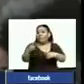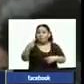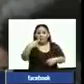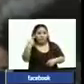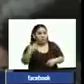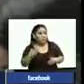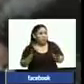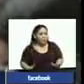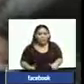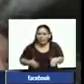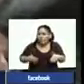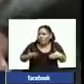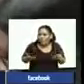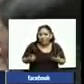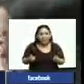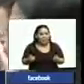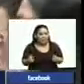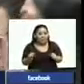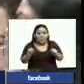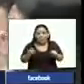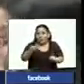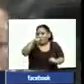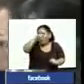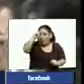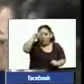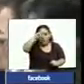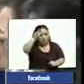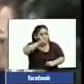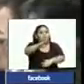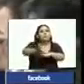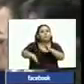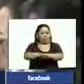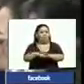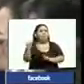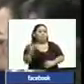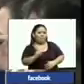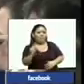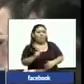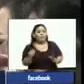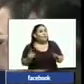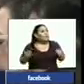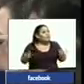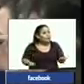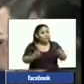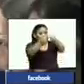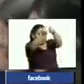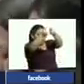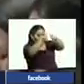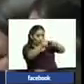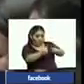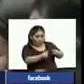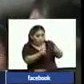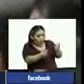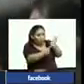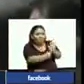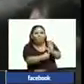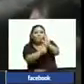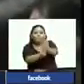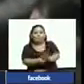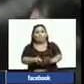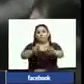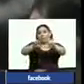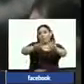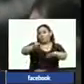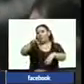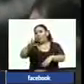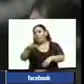contamos con los recursos para poder hacerle frente. Si bien es cierto, el presupuesto que se ha presentado es de 83